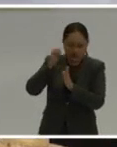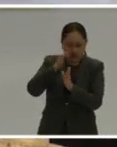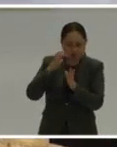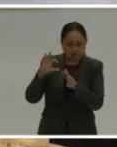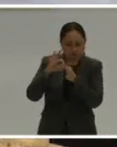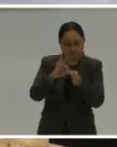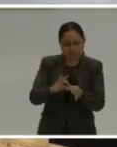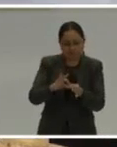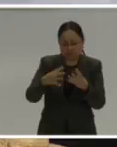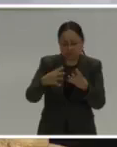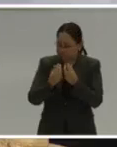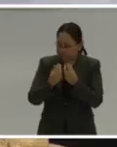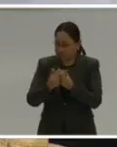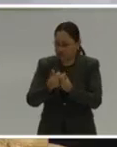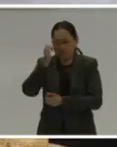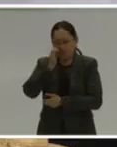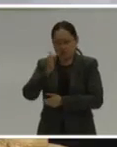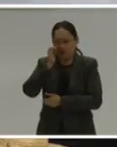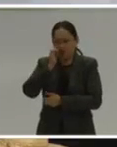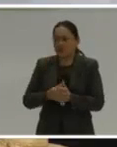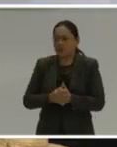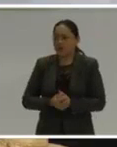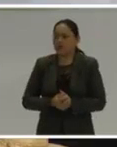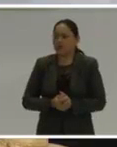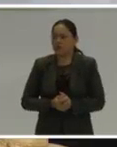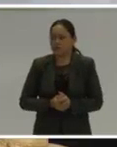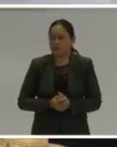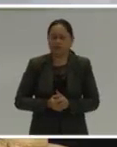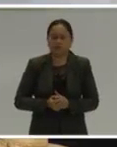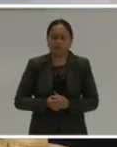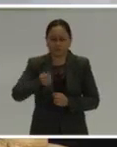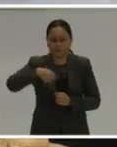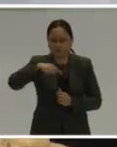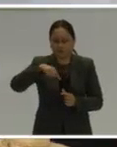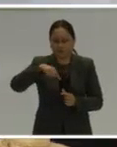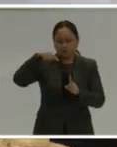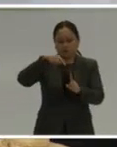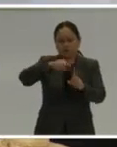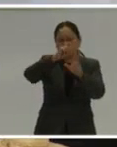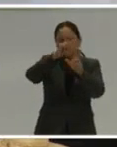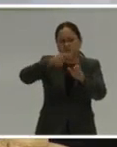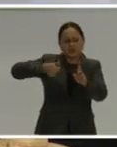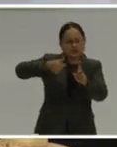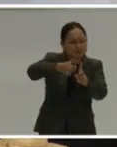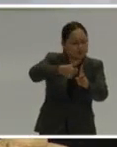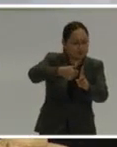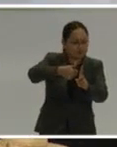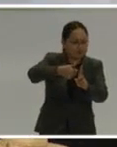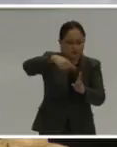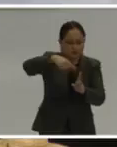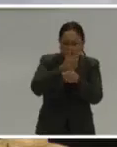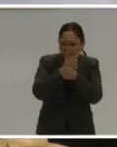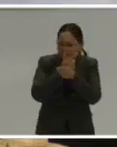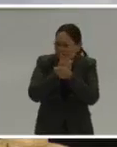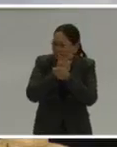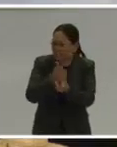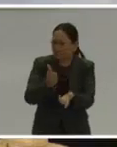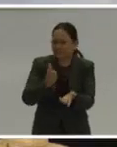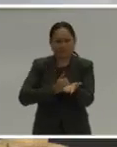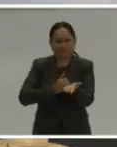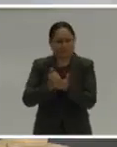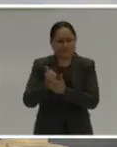¿sí? Todo lo que implica tiene que ver con autonomías y también con